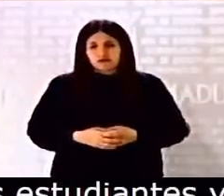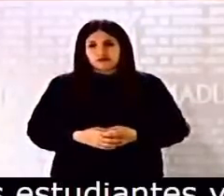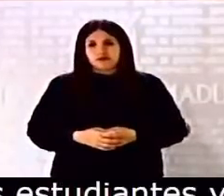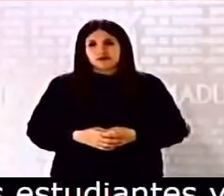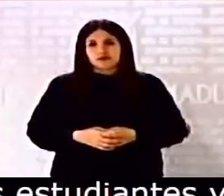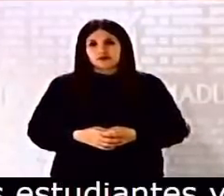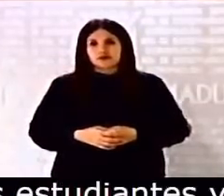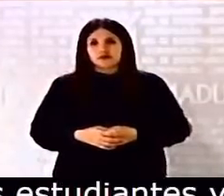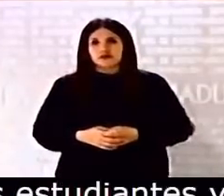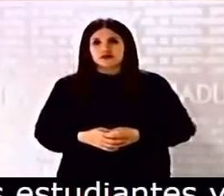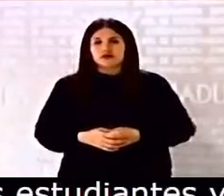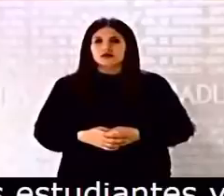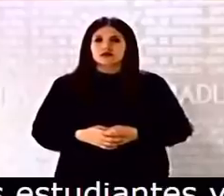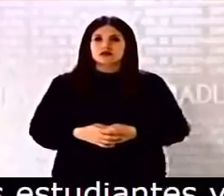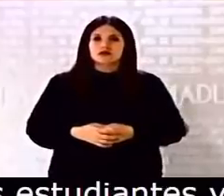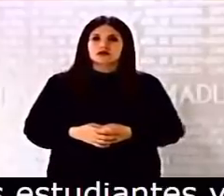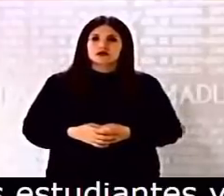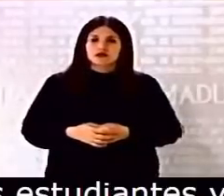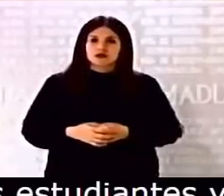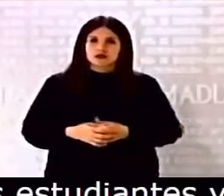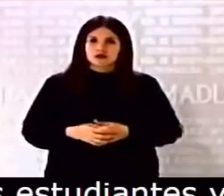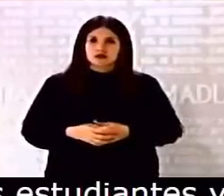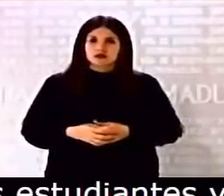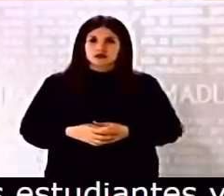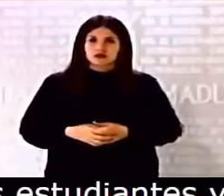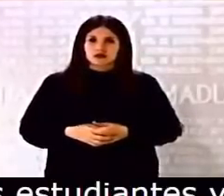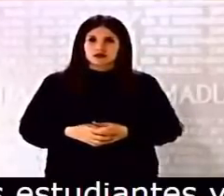Hay una